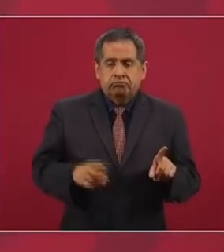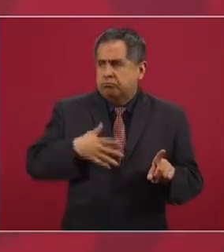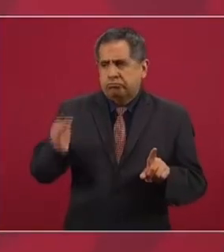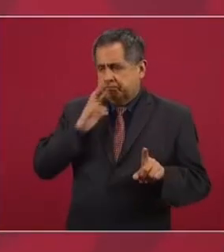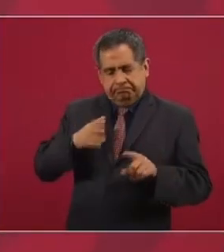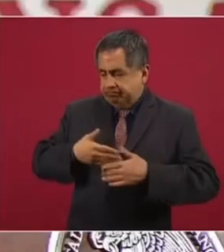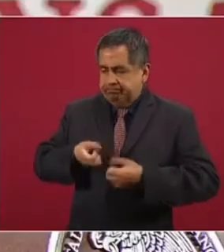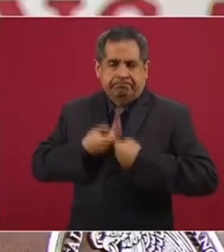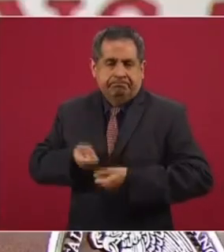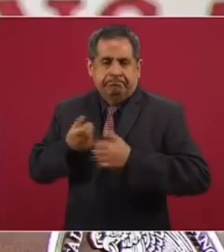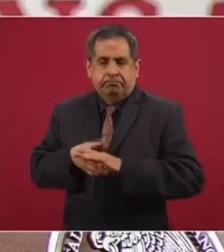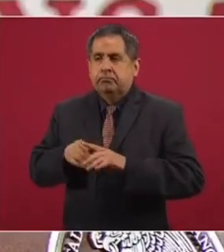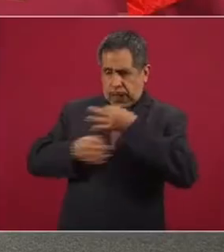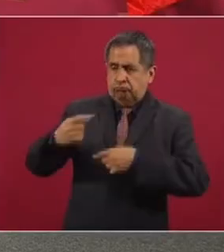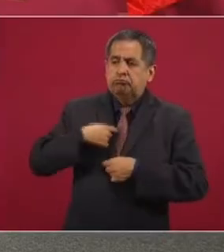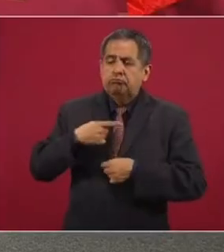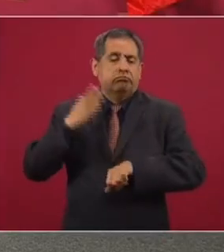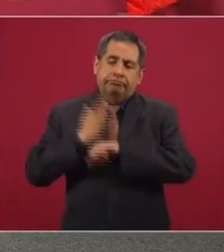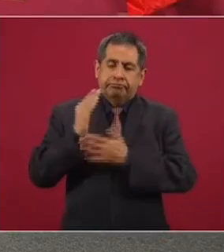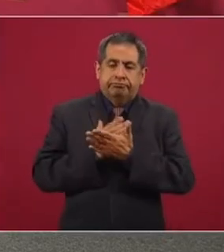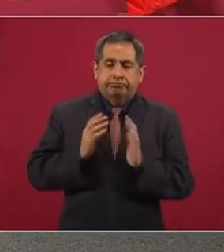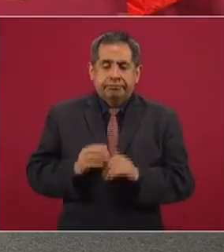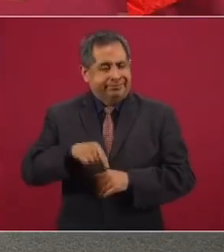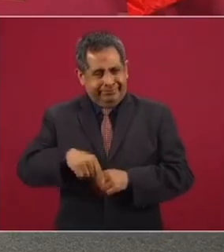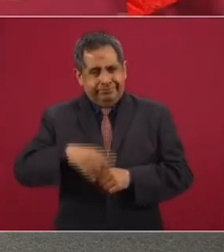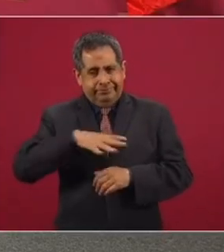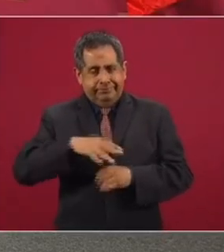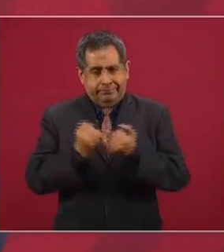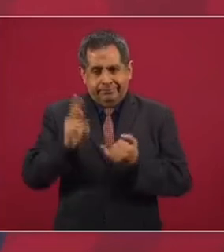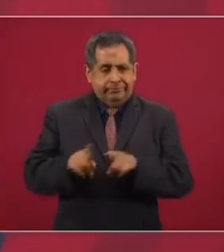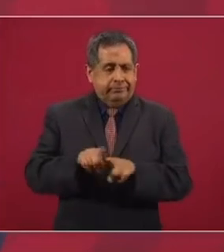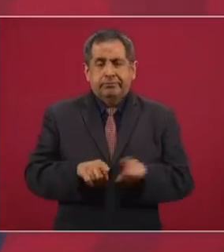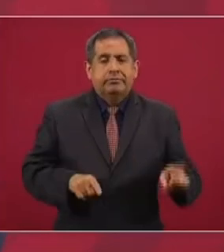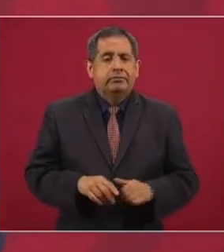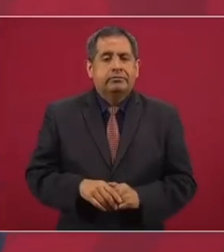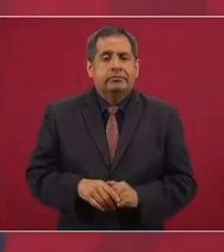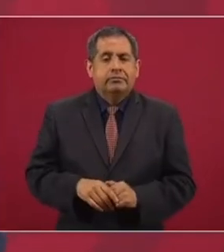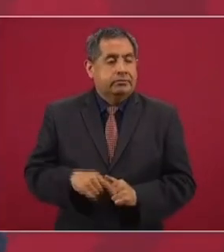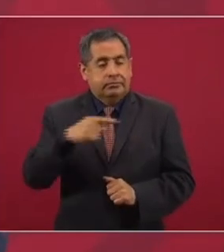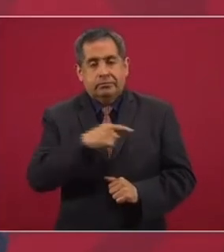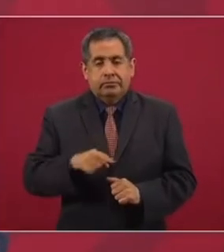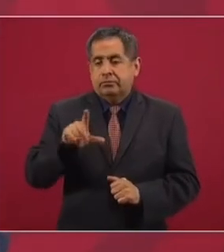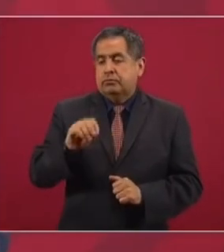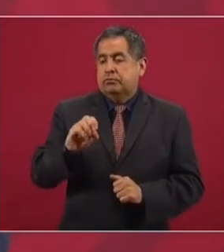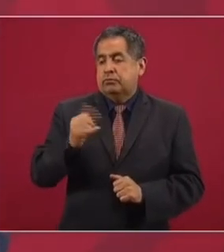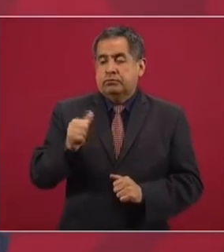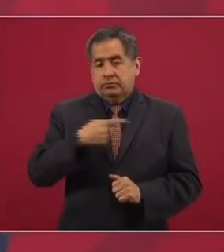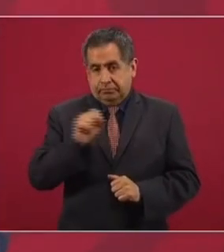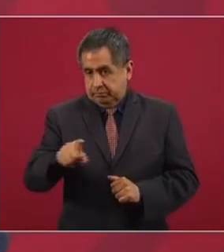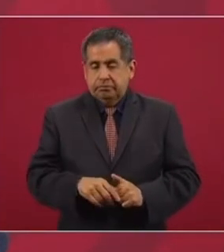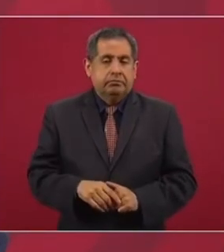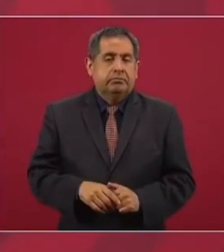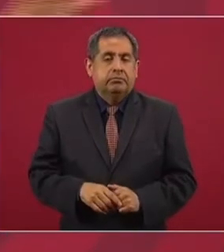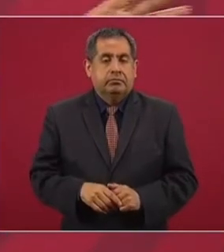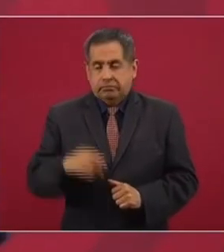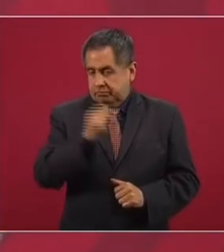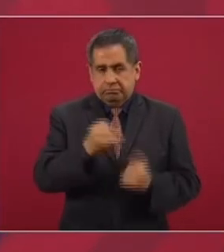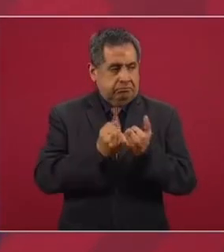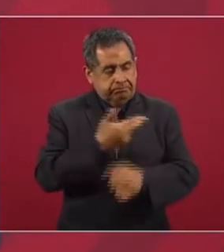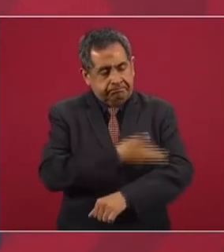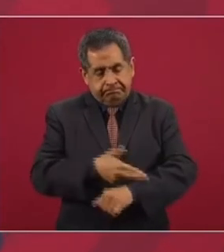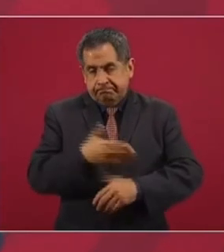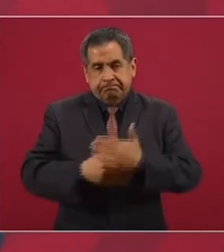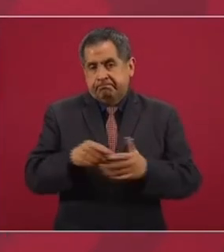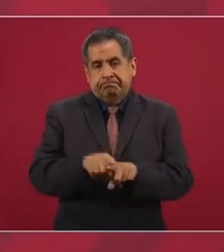aceptó ser testigo protegido. Aquí tenemos el caso de el señor Lozoya. Es el mismo